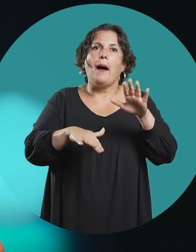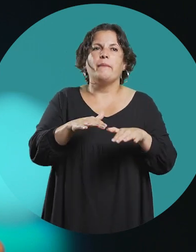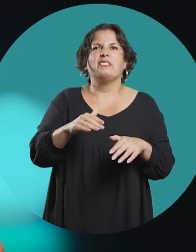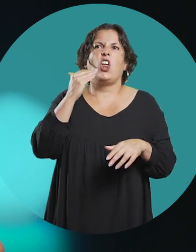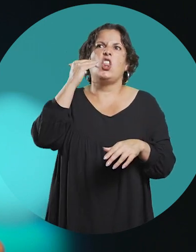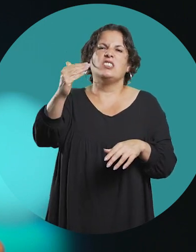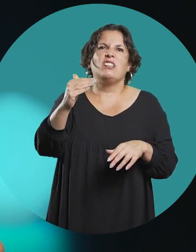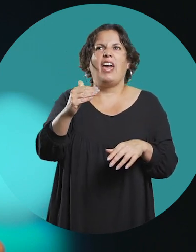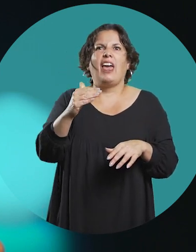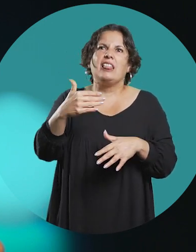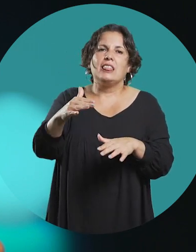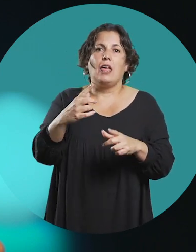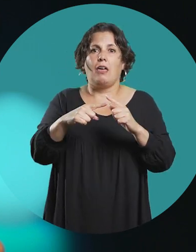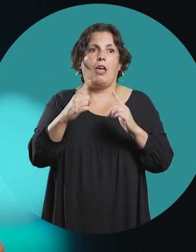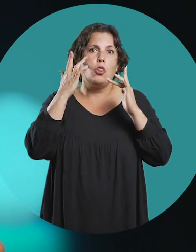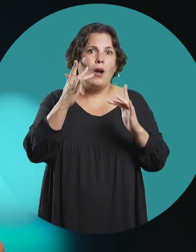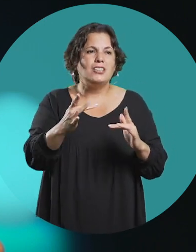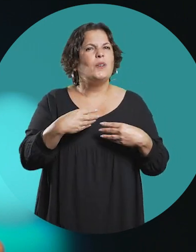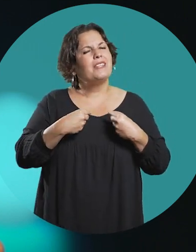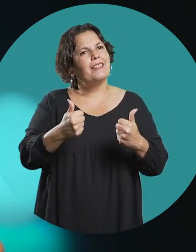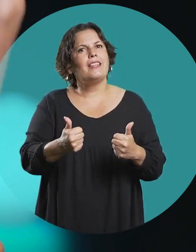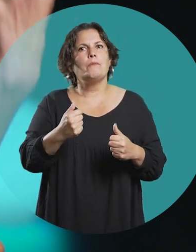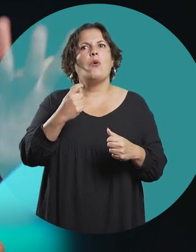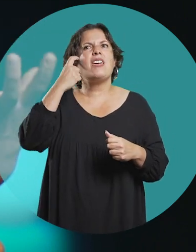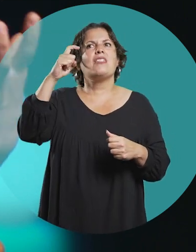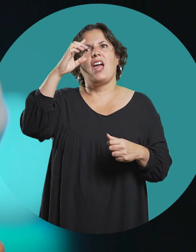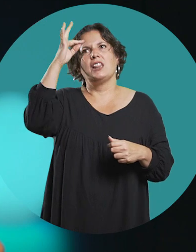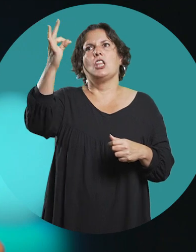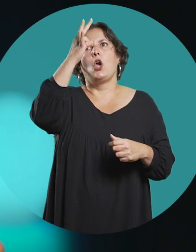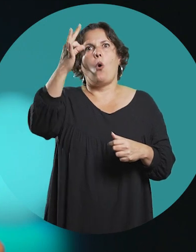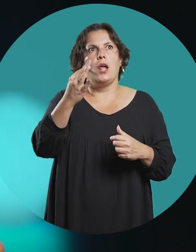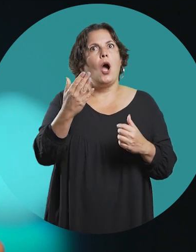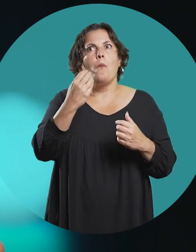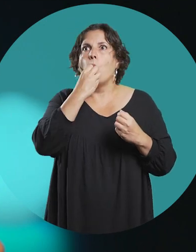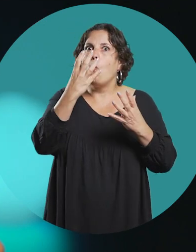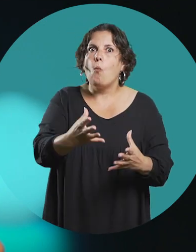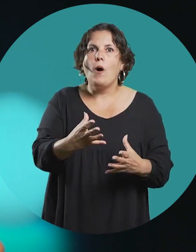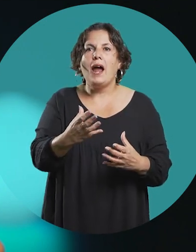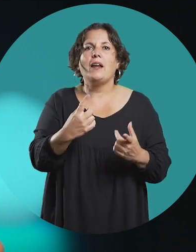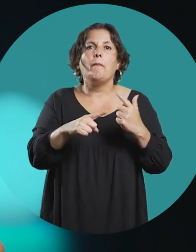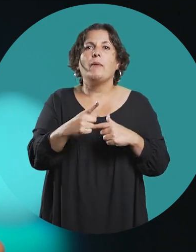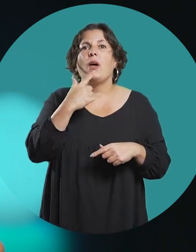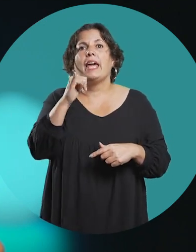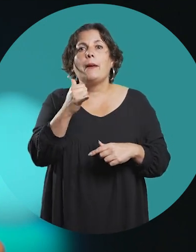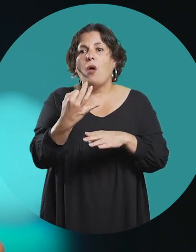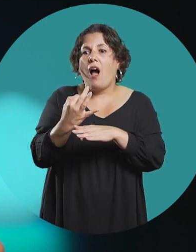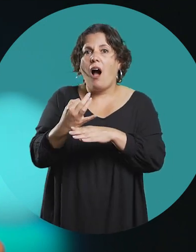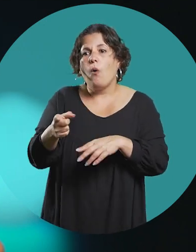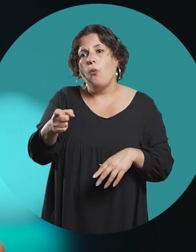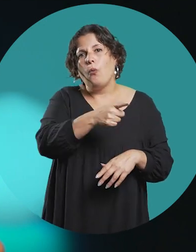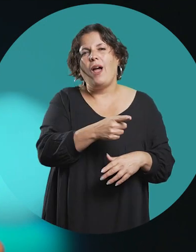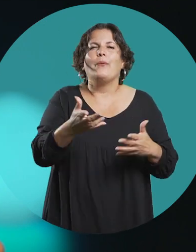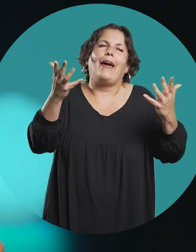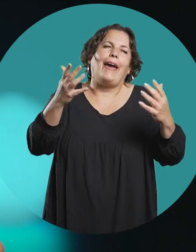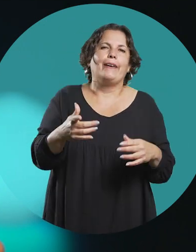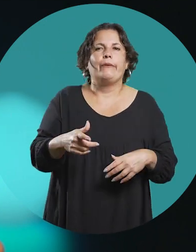los docentes, en educación a veces sentimos que las ideas teóricas son súper potentes, pero los ejemplos del aula, bueno, son